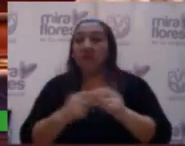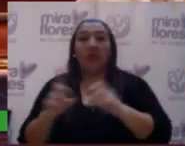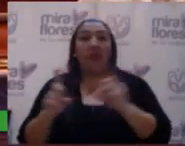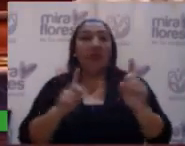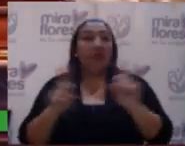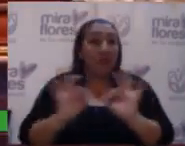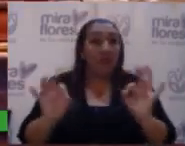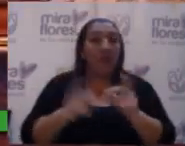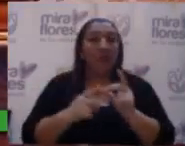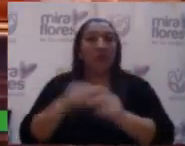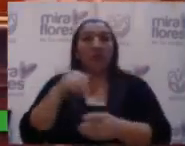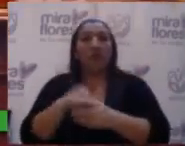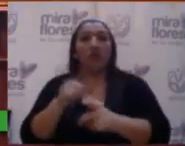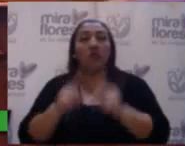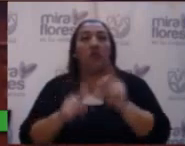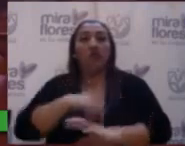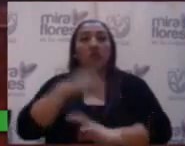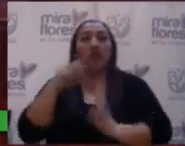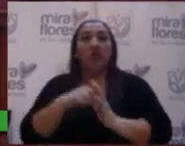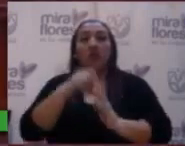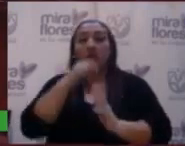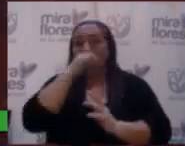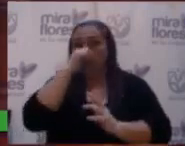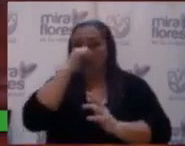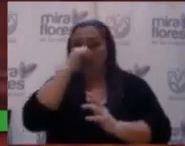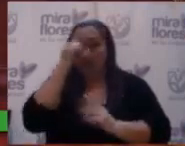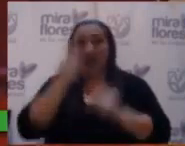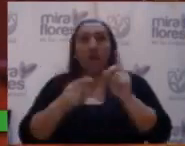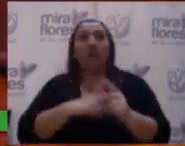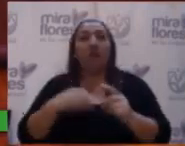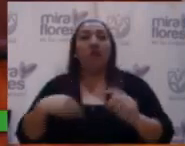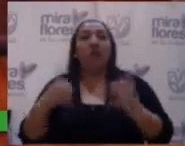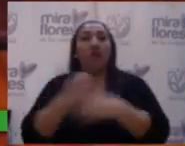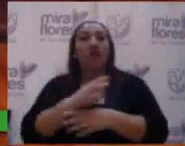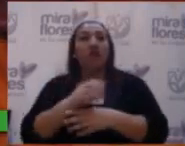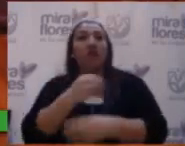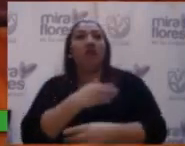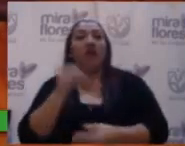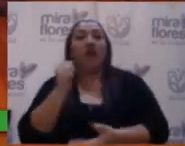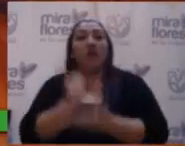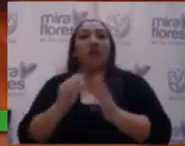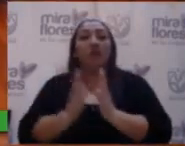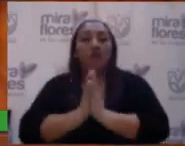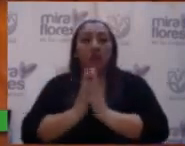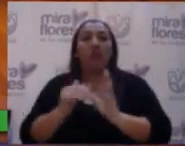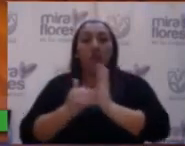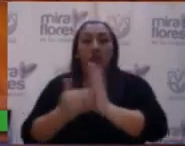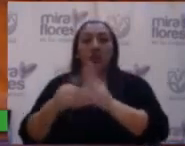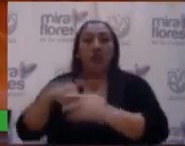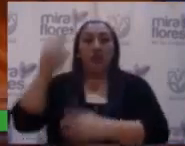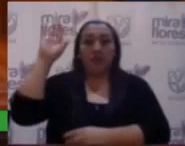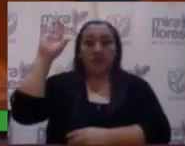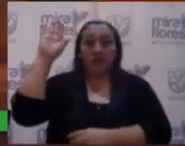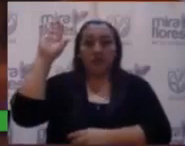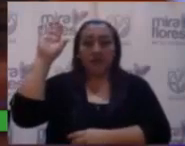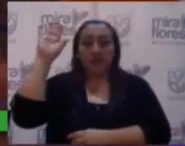procedemos también al voto con este proyecto aquellos miembros del consejo que estén a favor de aprobarlo si no es expresarlo Nacional de